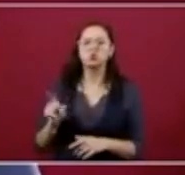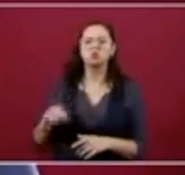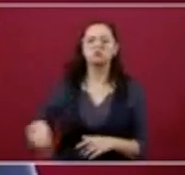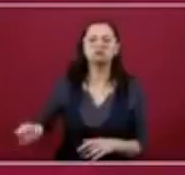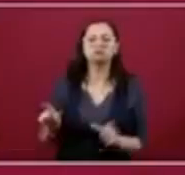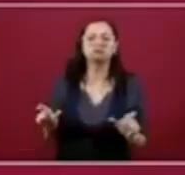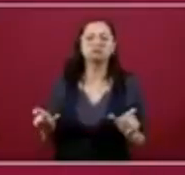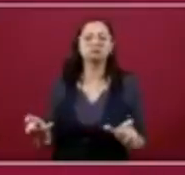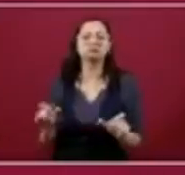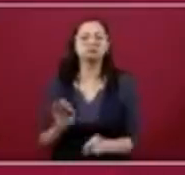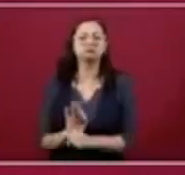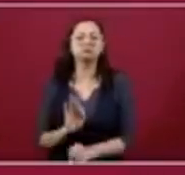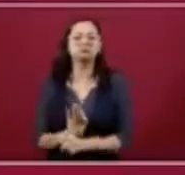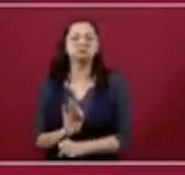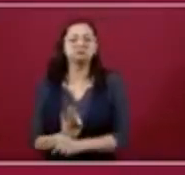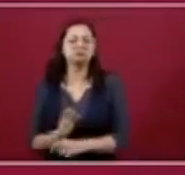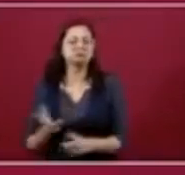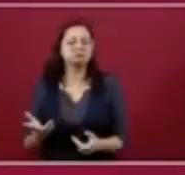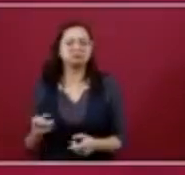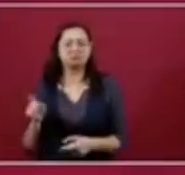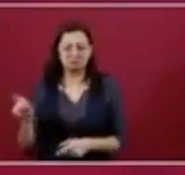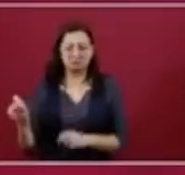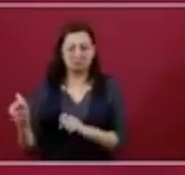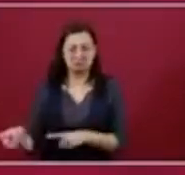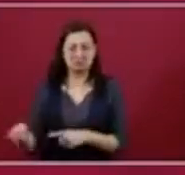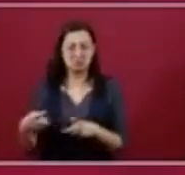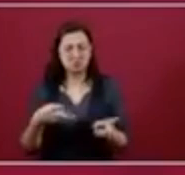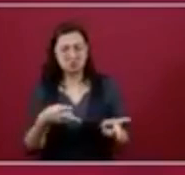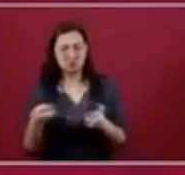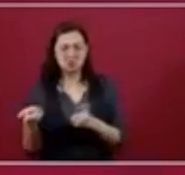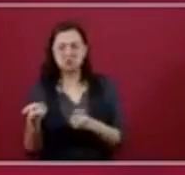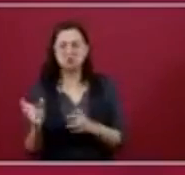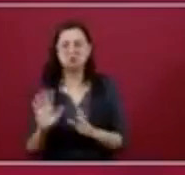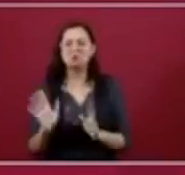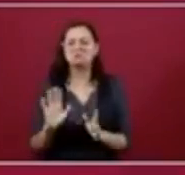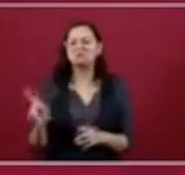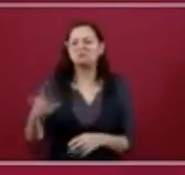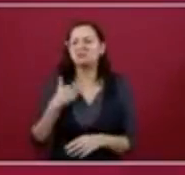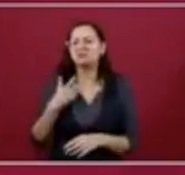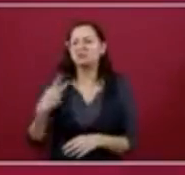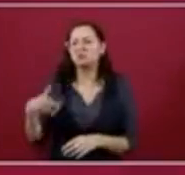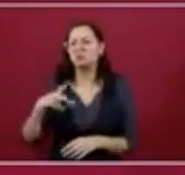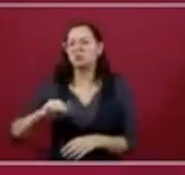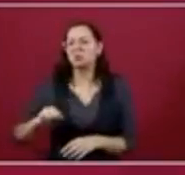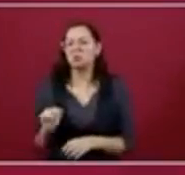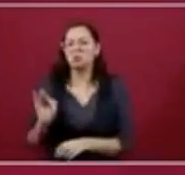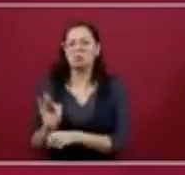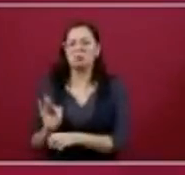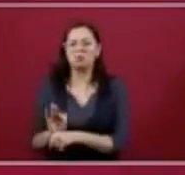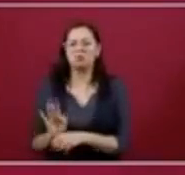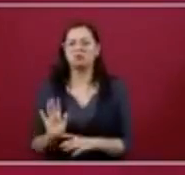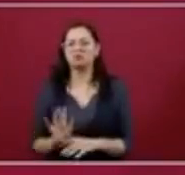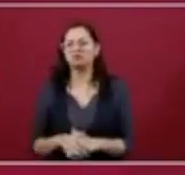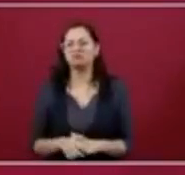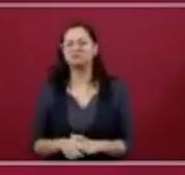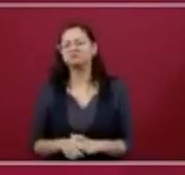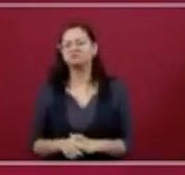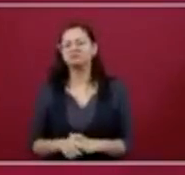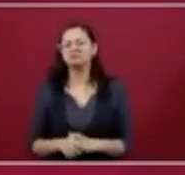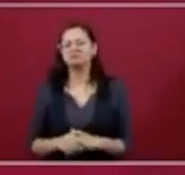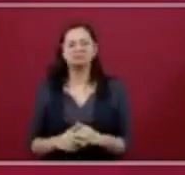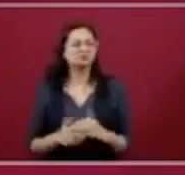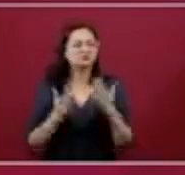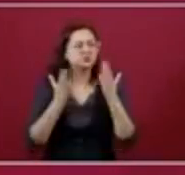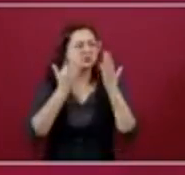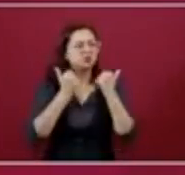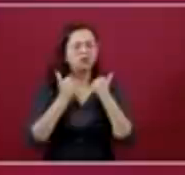tenía caso que ellos mismos sacaran documentación que ellos tenían resguardada, o sea, no es el caso.